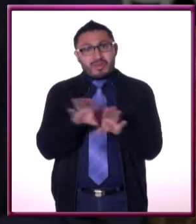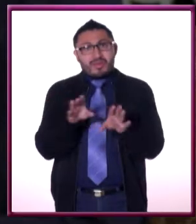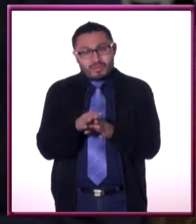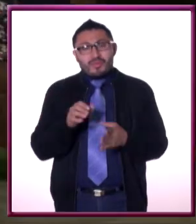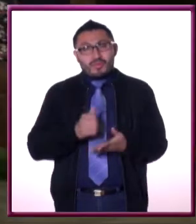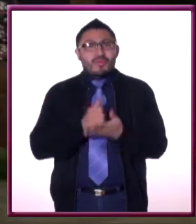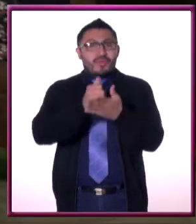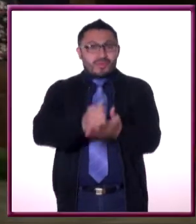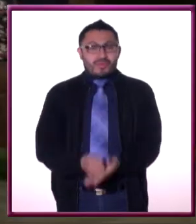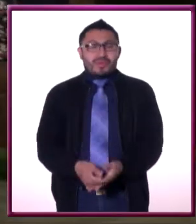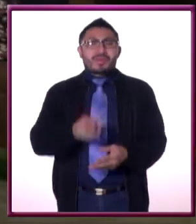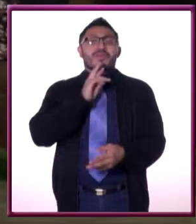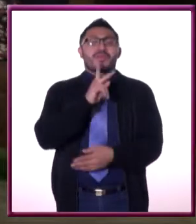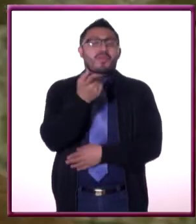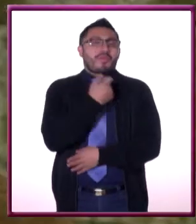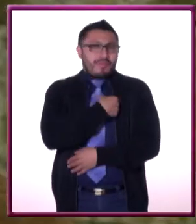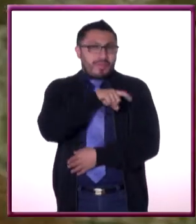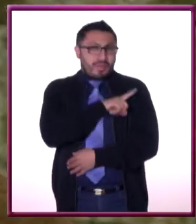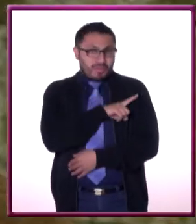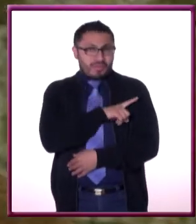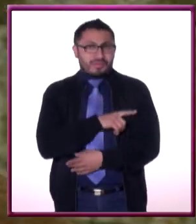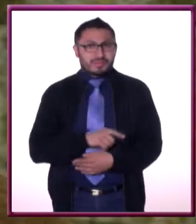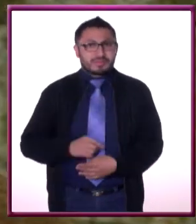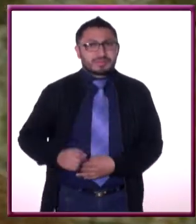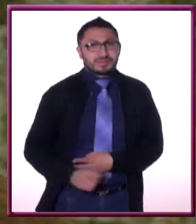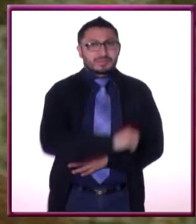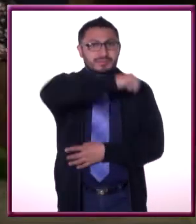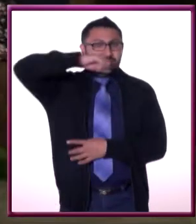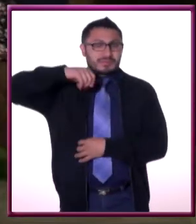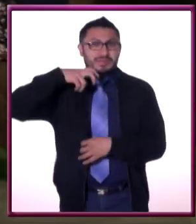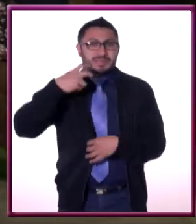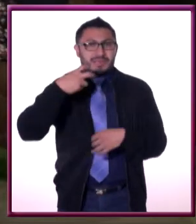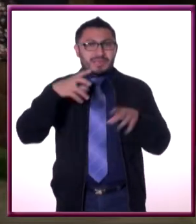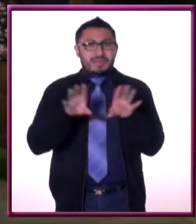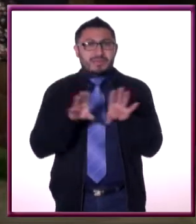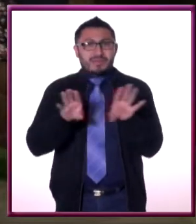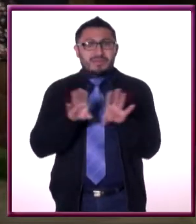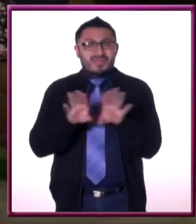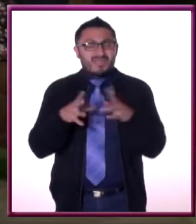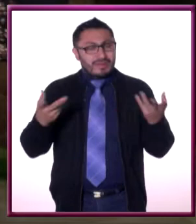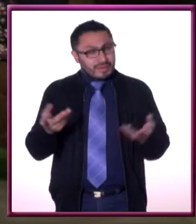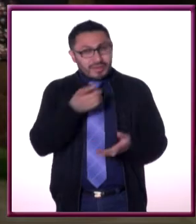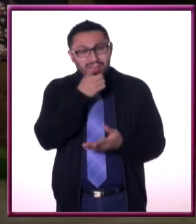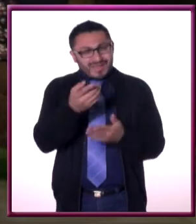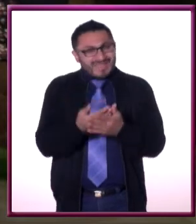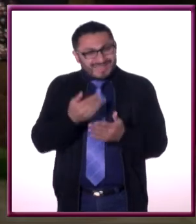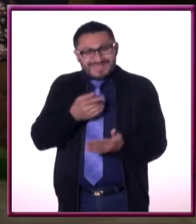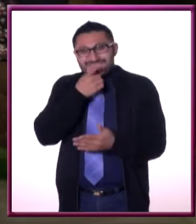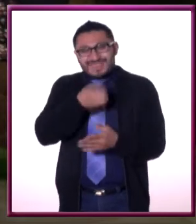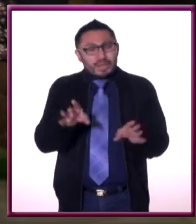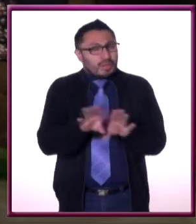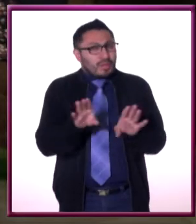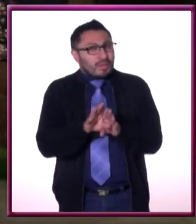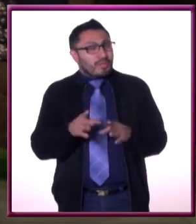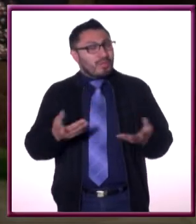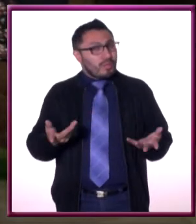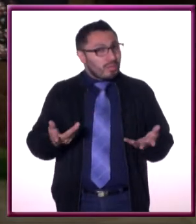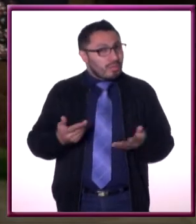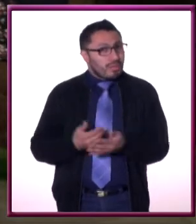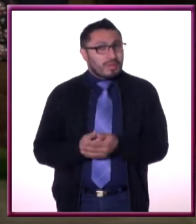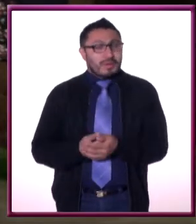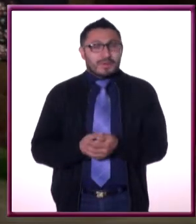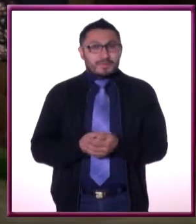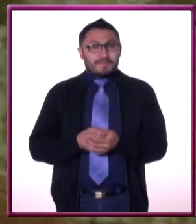estaría ayudando para mejorar nuestra salud. Y que bueno, pues son elementos lo decíamos en la introducción, de un